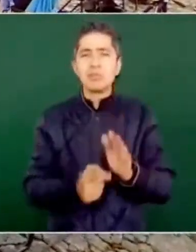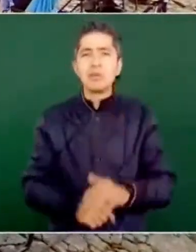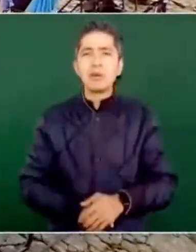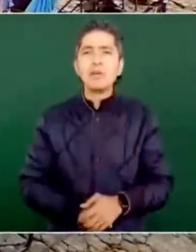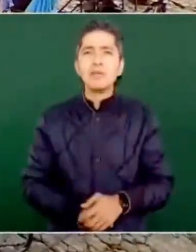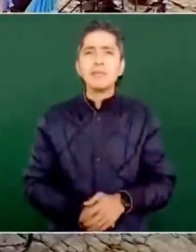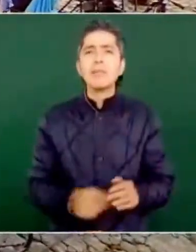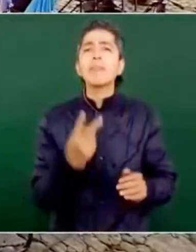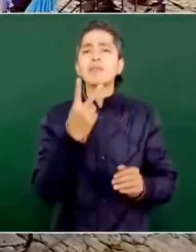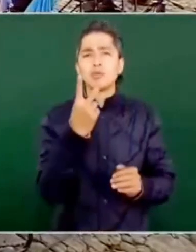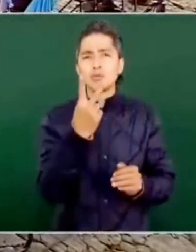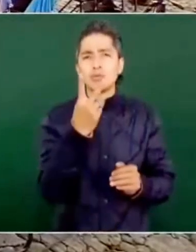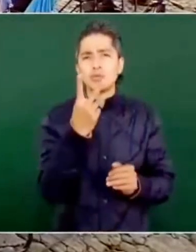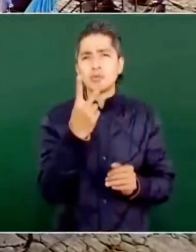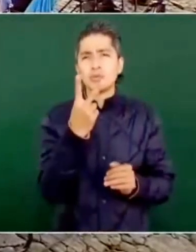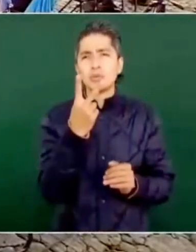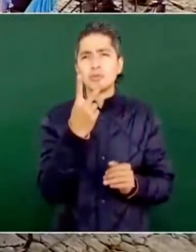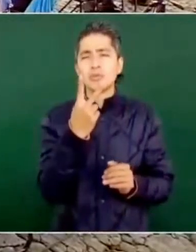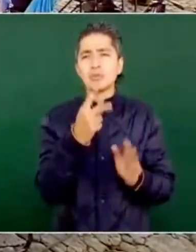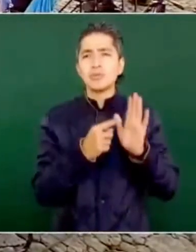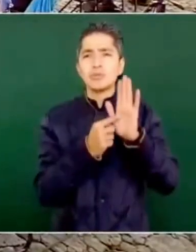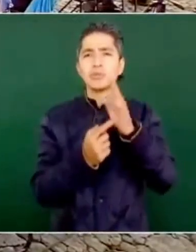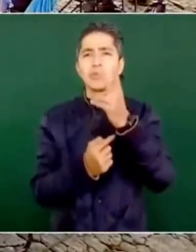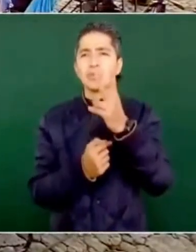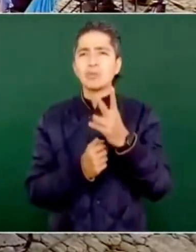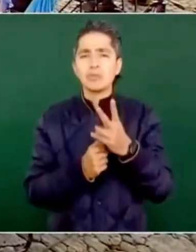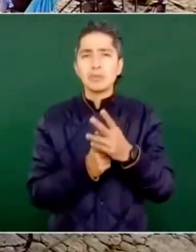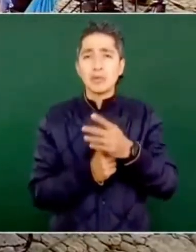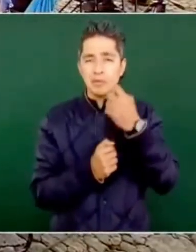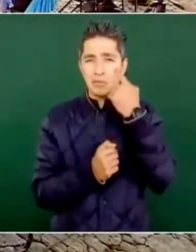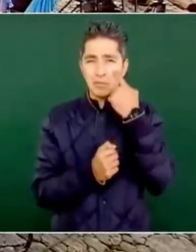Son dos. Mire, esto